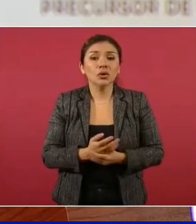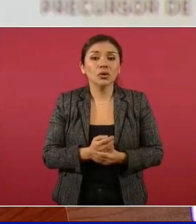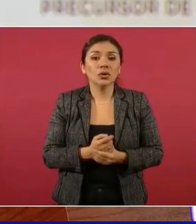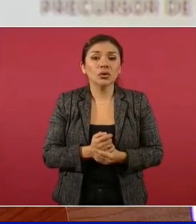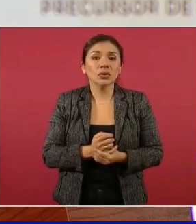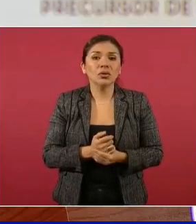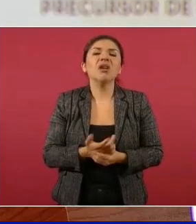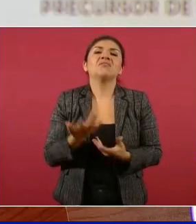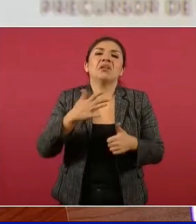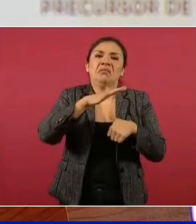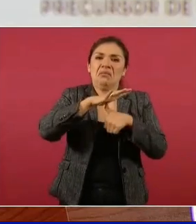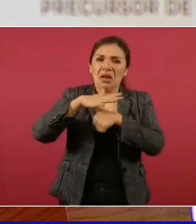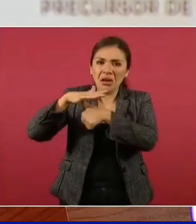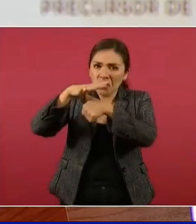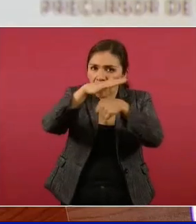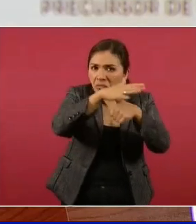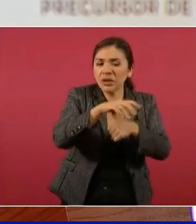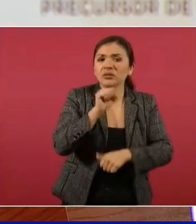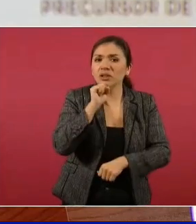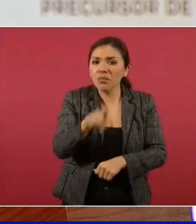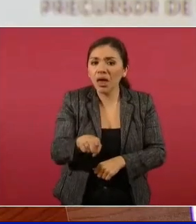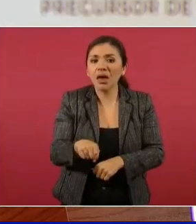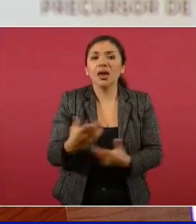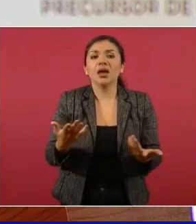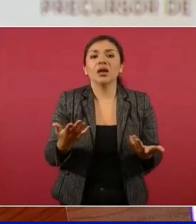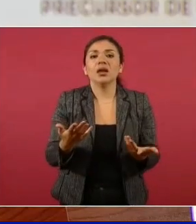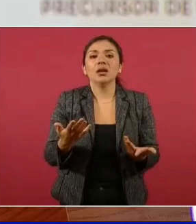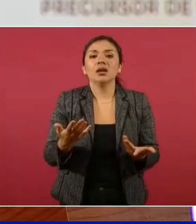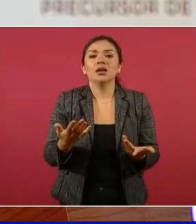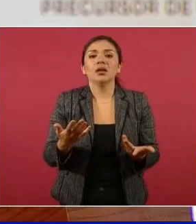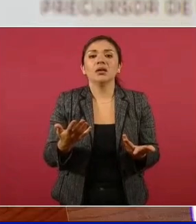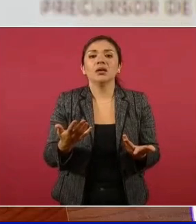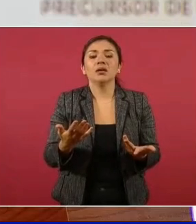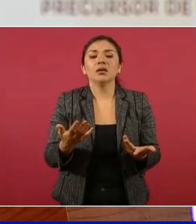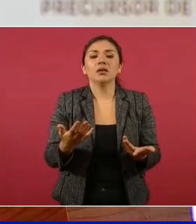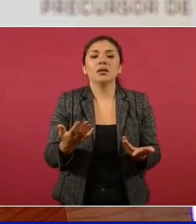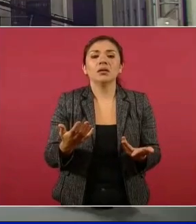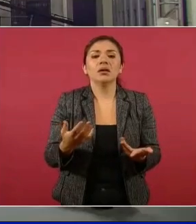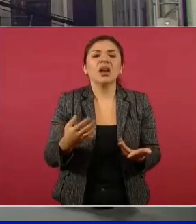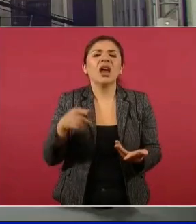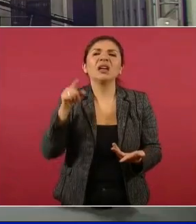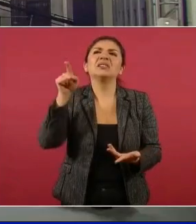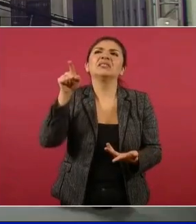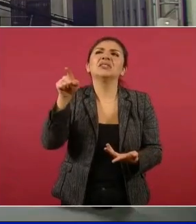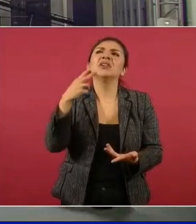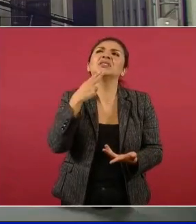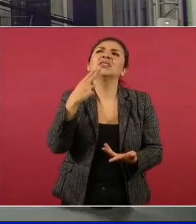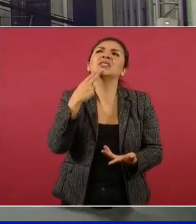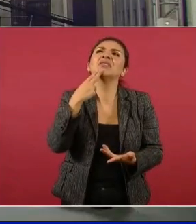Y helicópteros que los agarraban hasta para